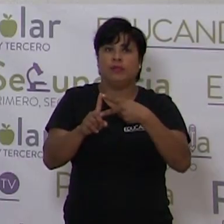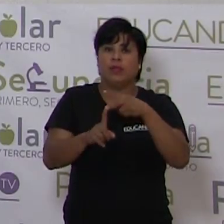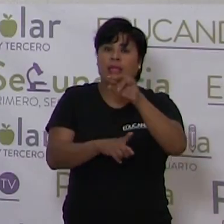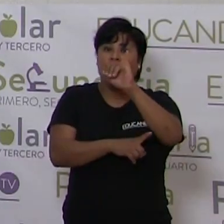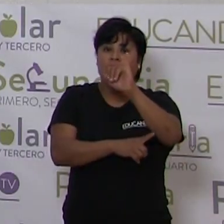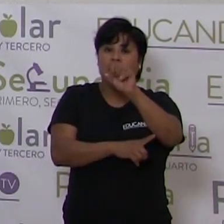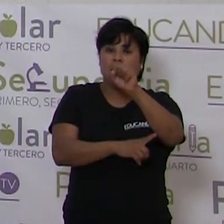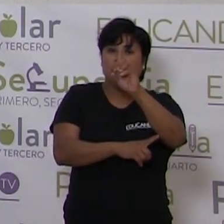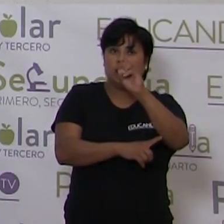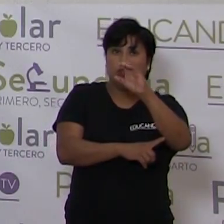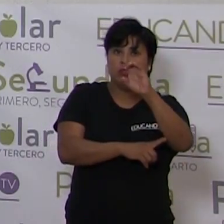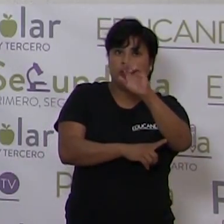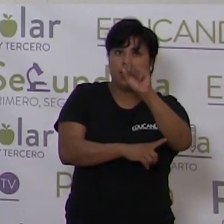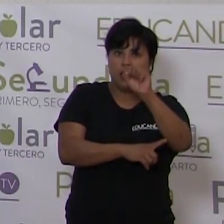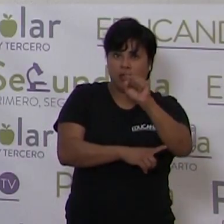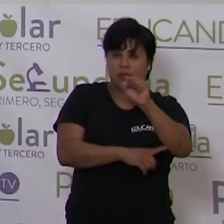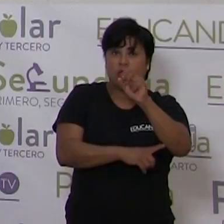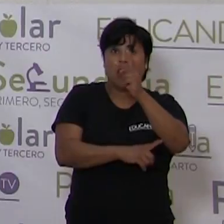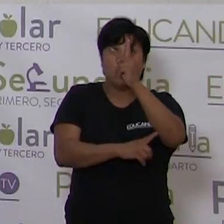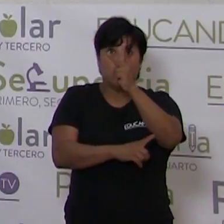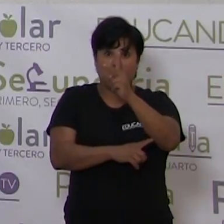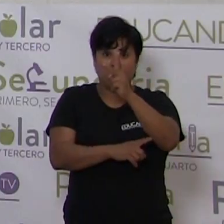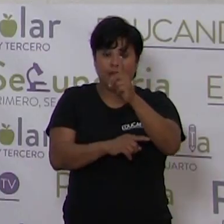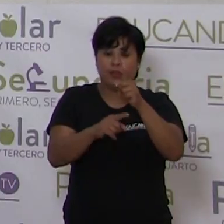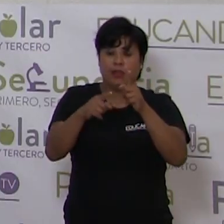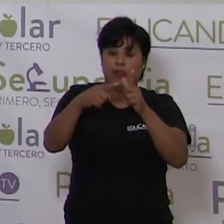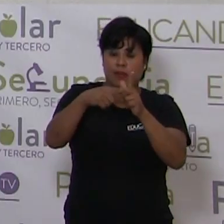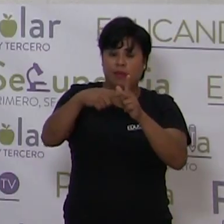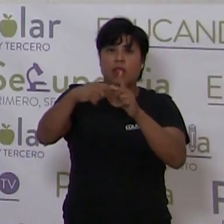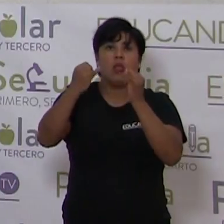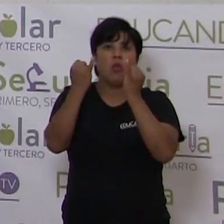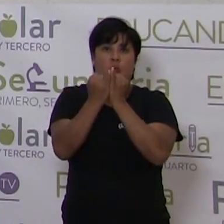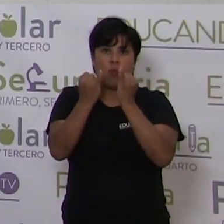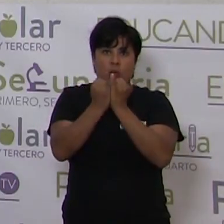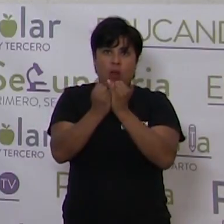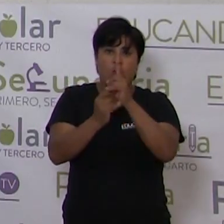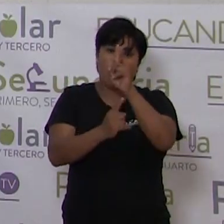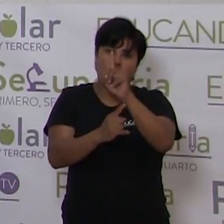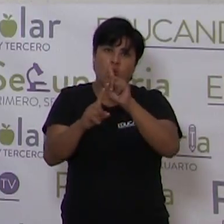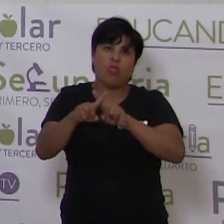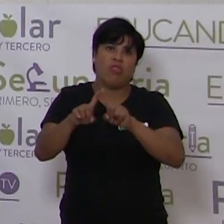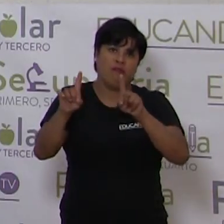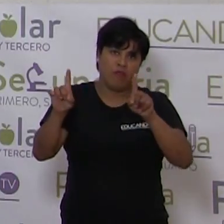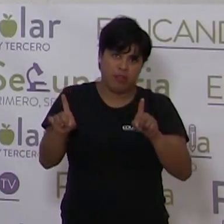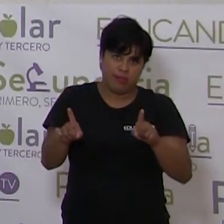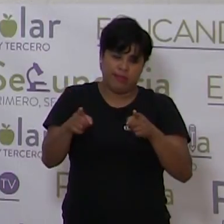isósceles con 2 lados iguales y 1 desigual.